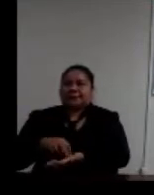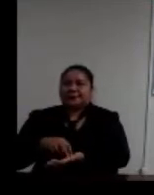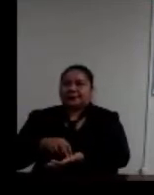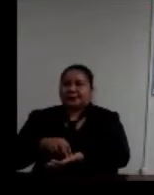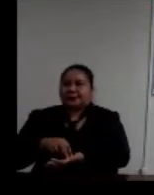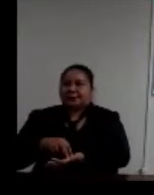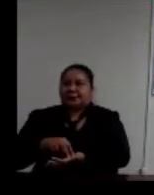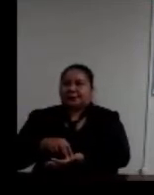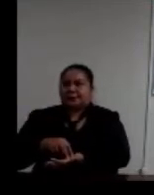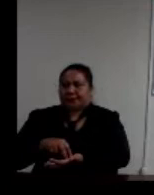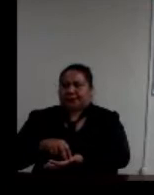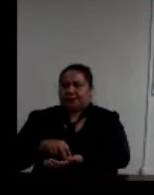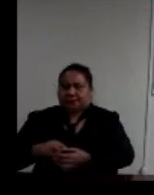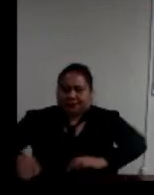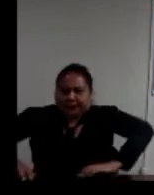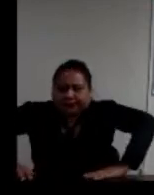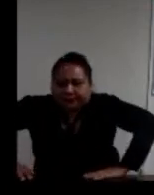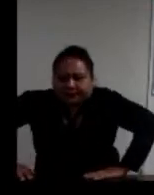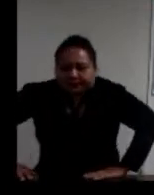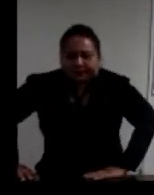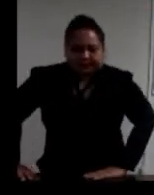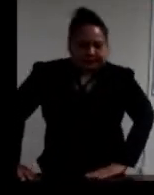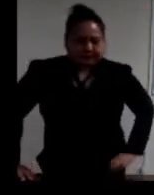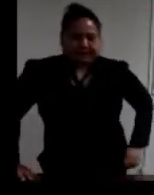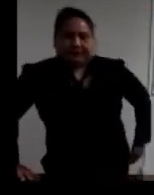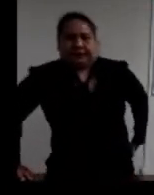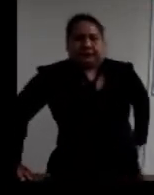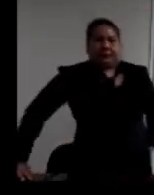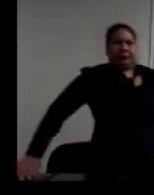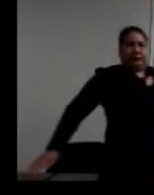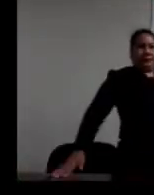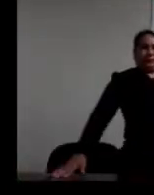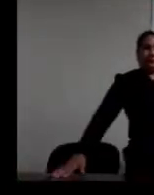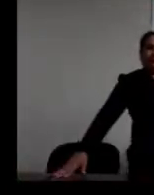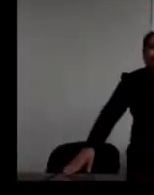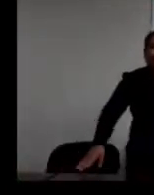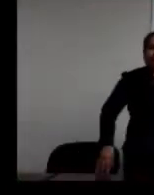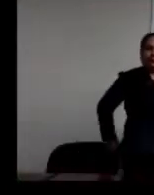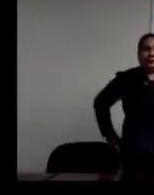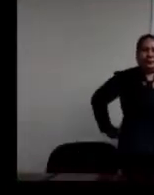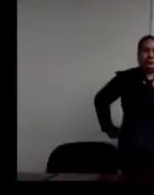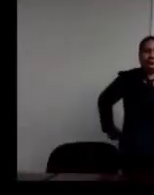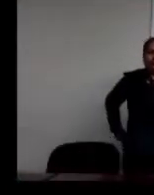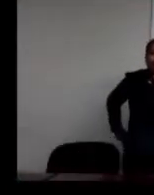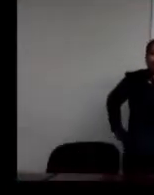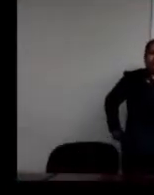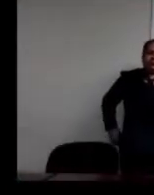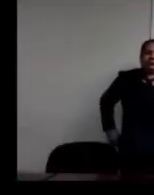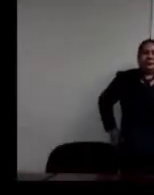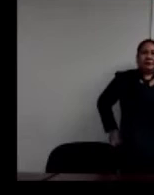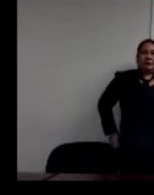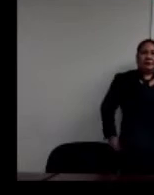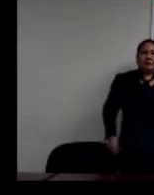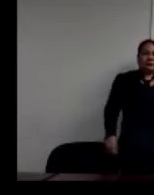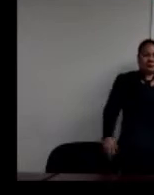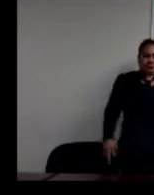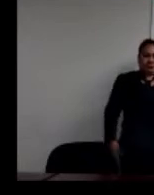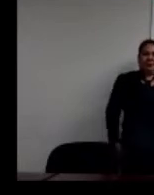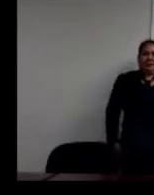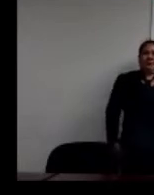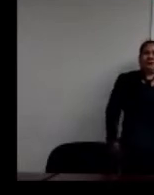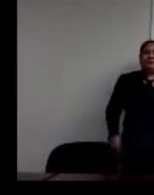psicosocial, ¿sí? Aquí ubicamos algo que se llama terapia cognitivo-comportamental. Esta está